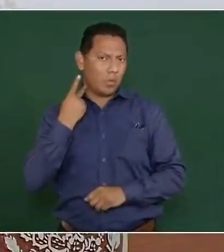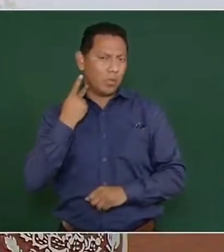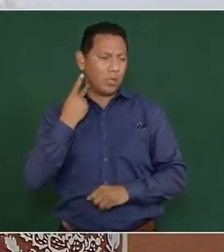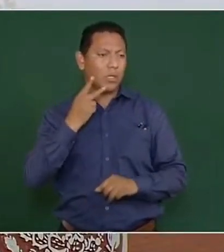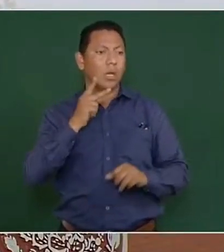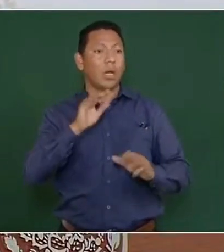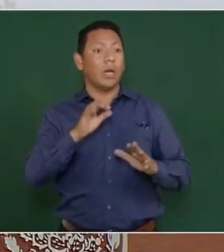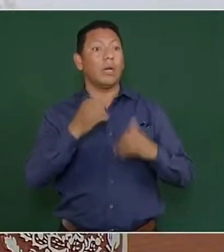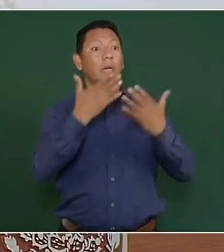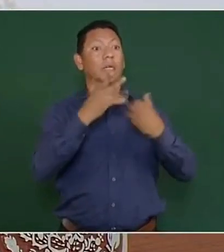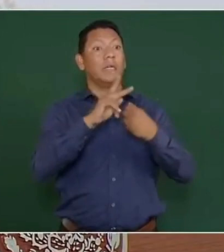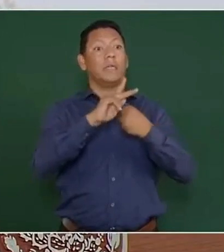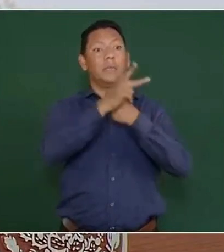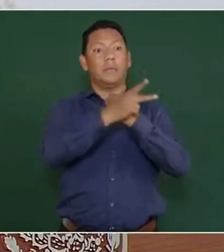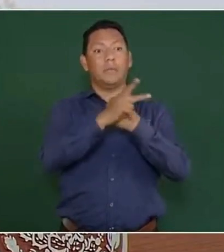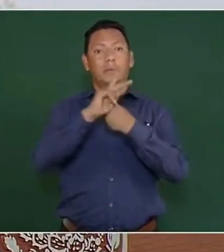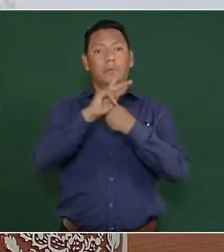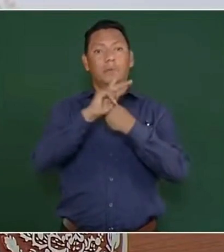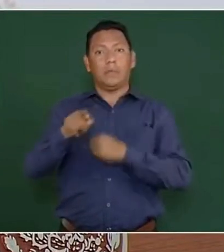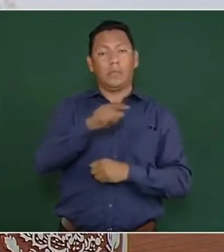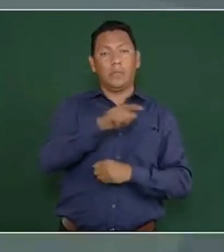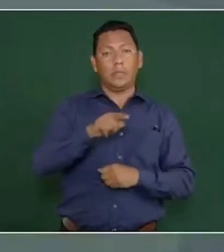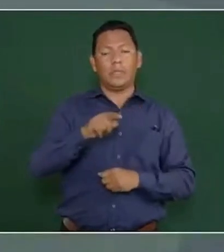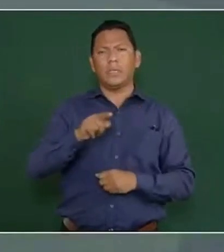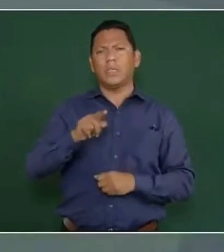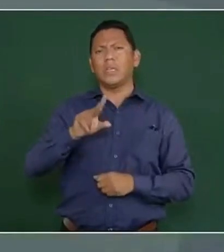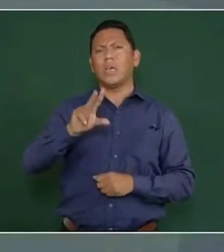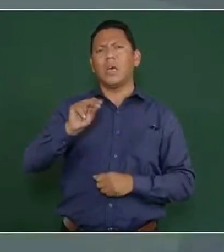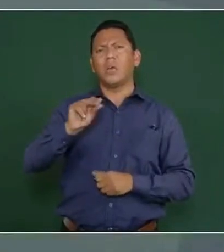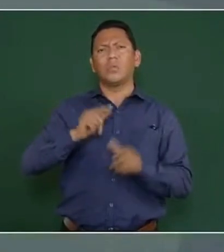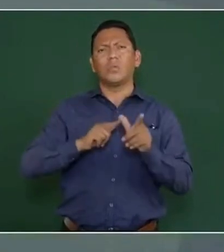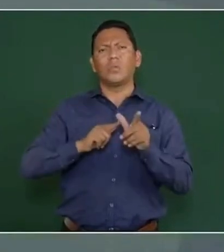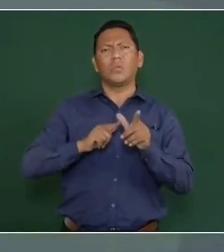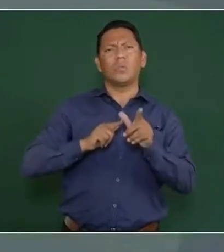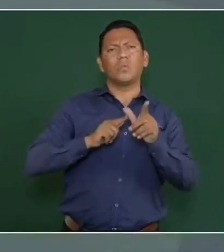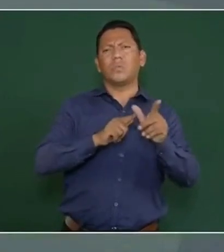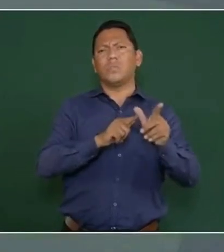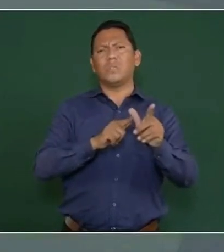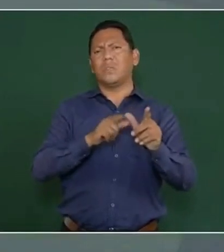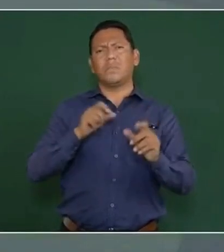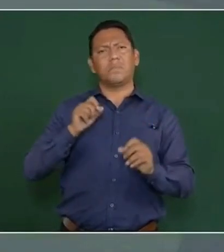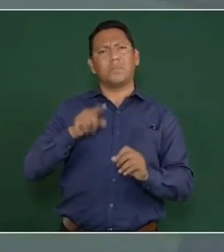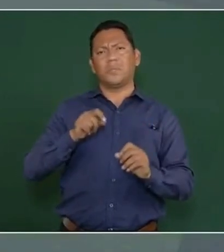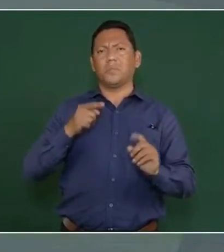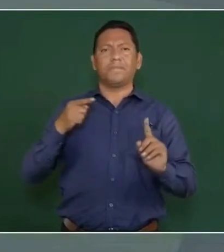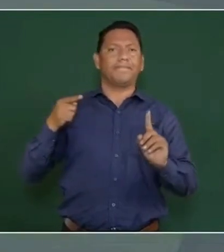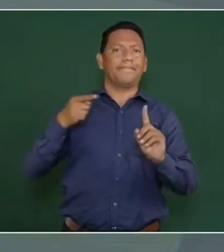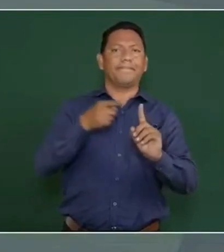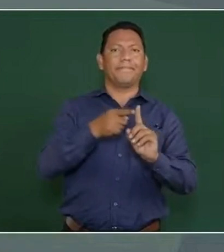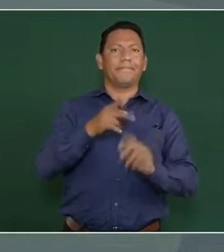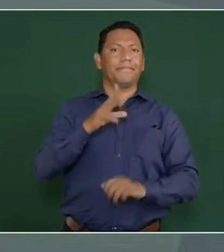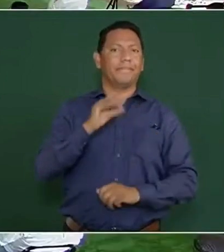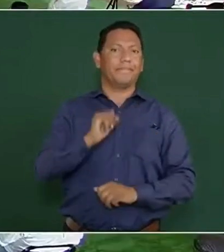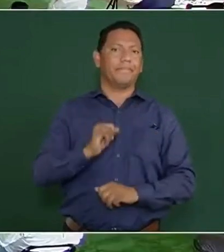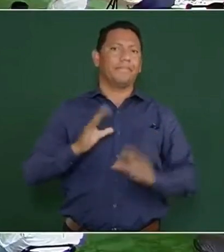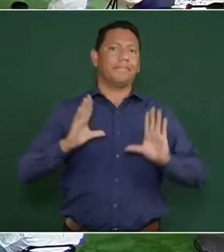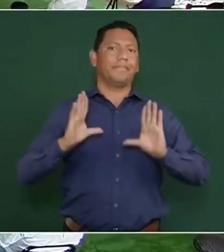exterior, que ya no siga el destino manifiesto como doctrina